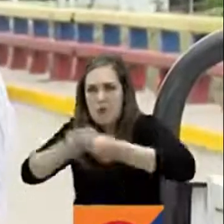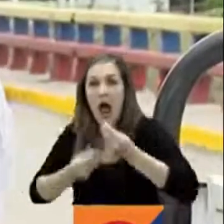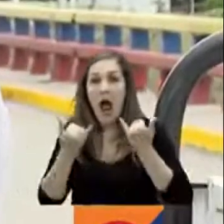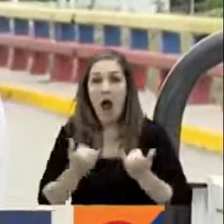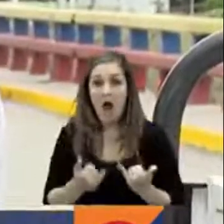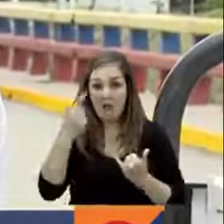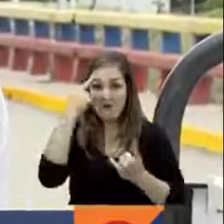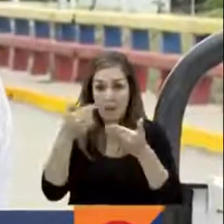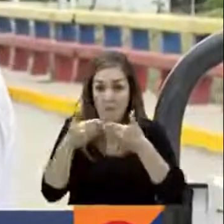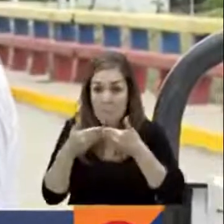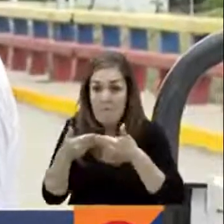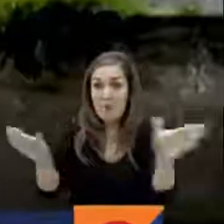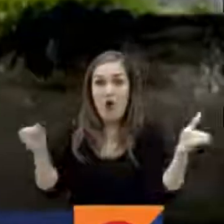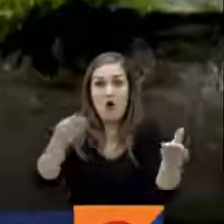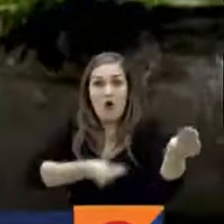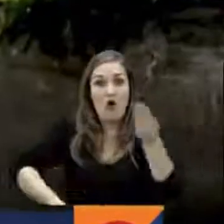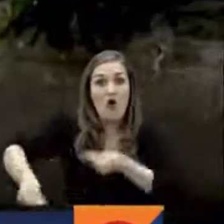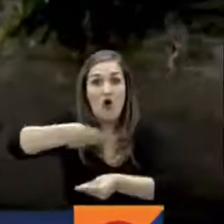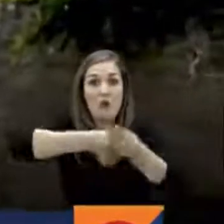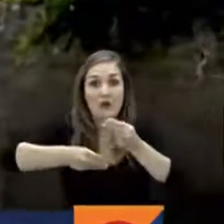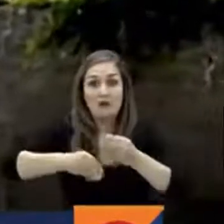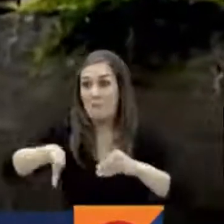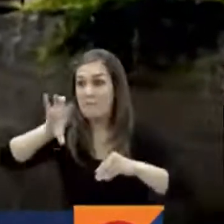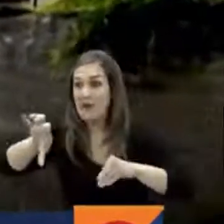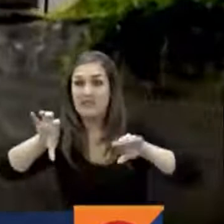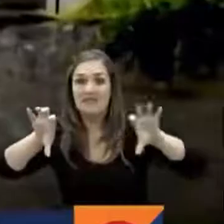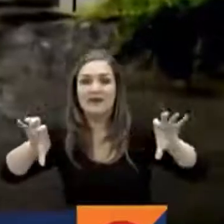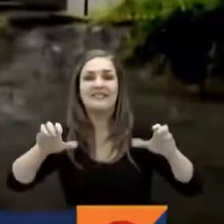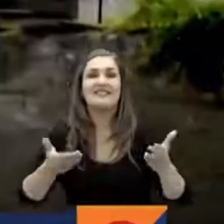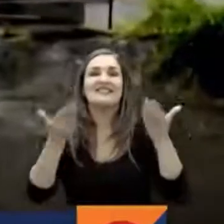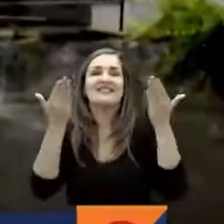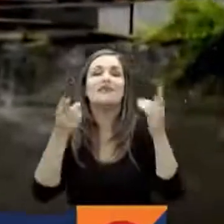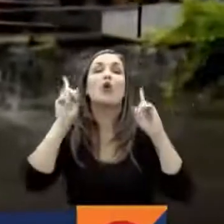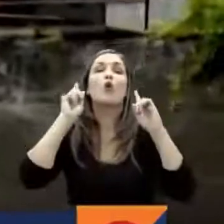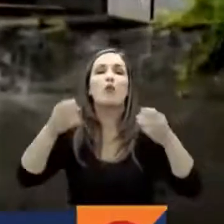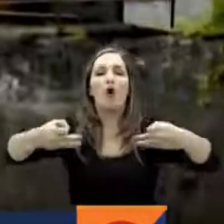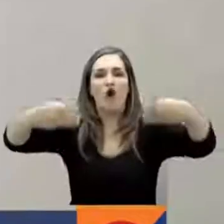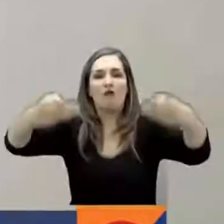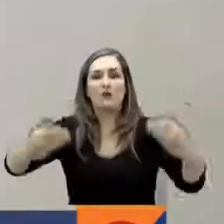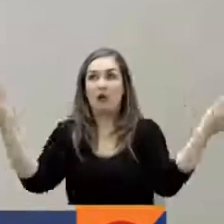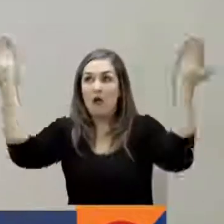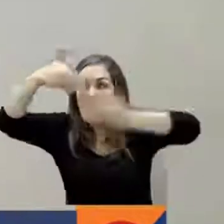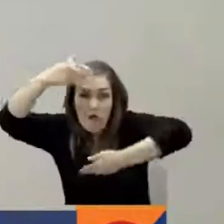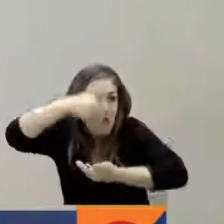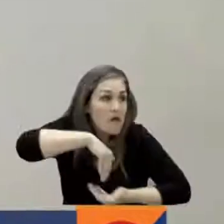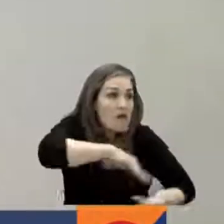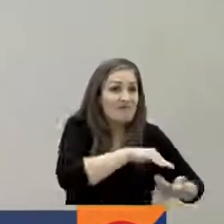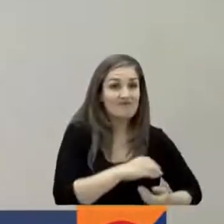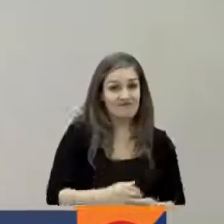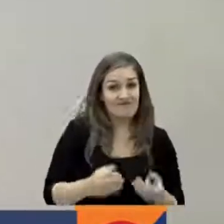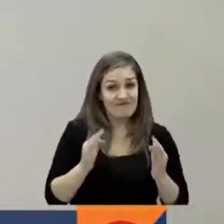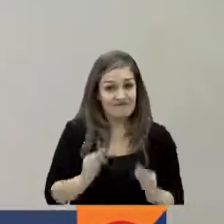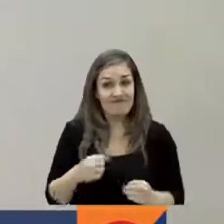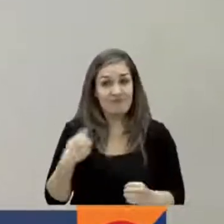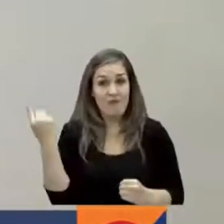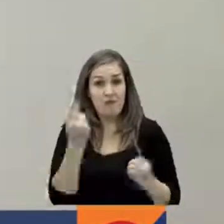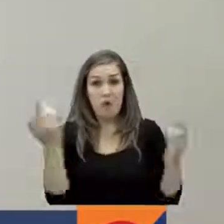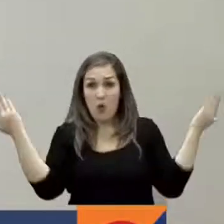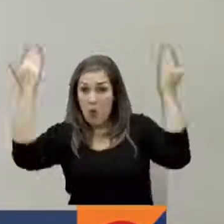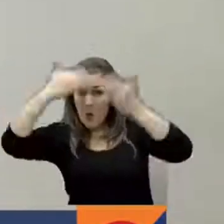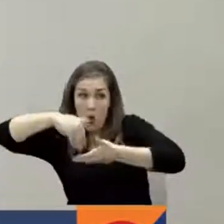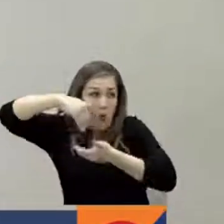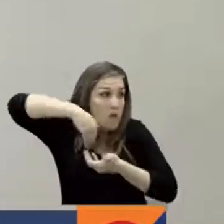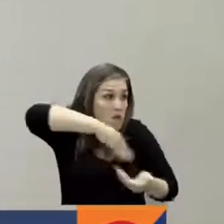que el fortalecimiento del comercio bilateral también combatirá el contrabando. Se llevan a cabo de manera informal, en buena medida a través